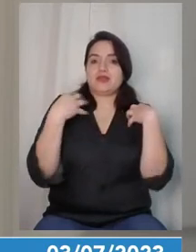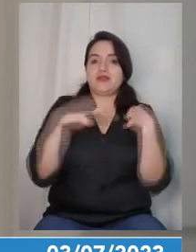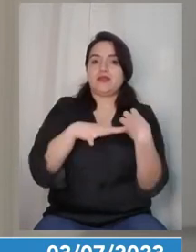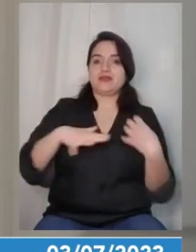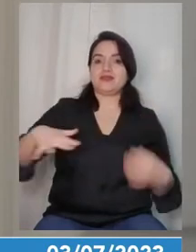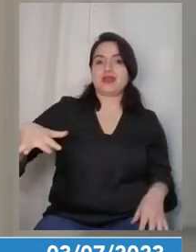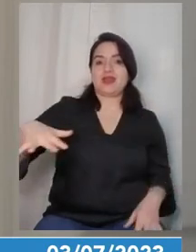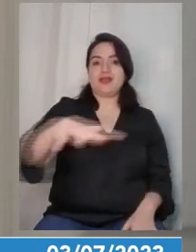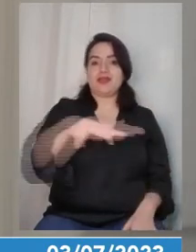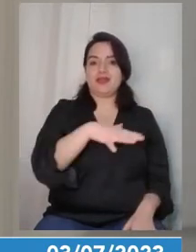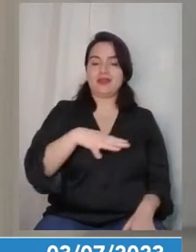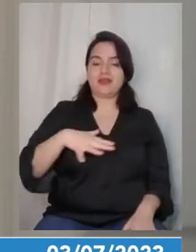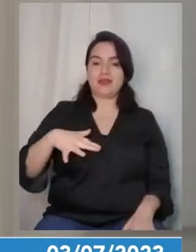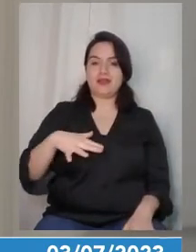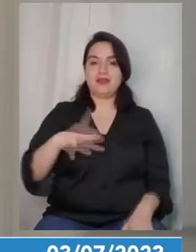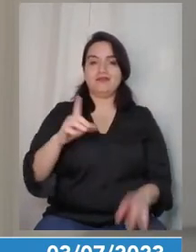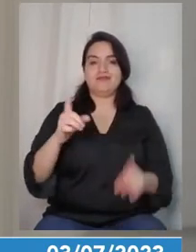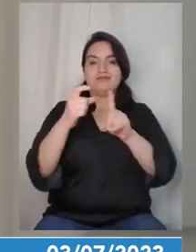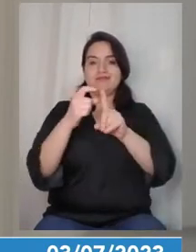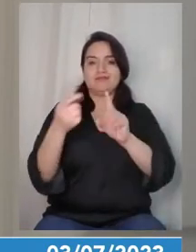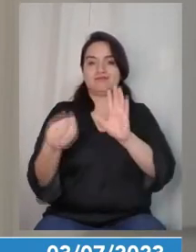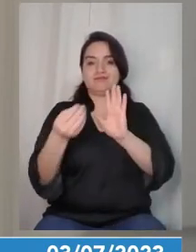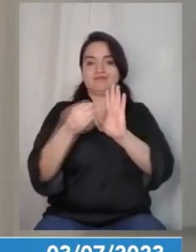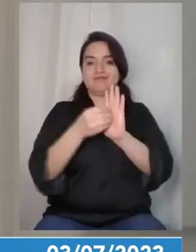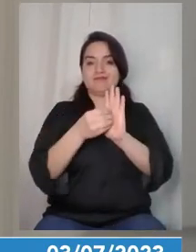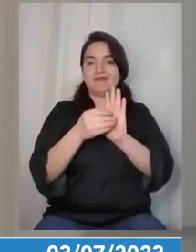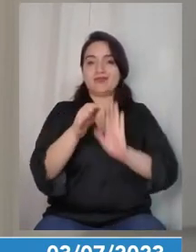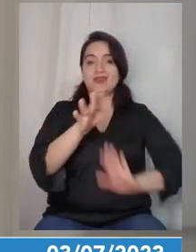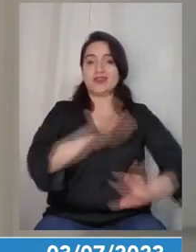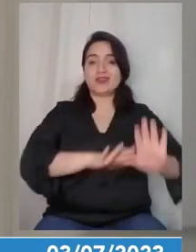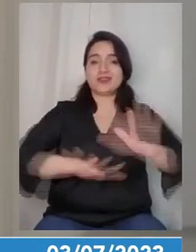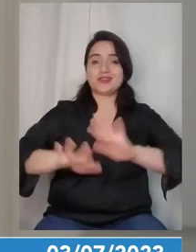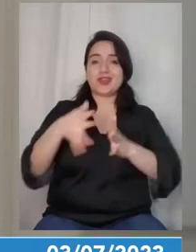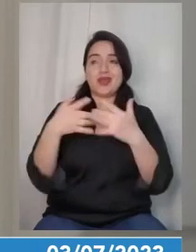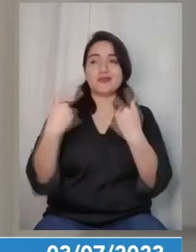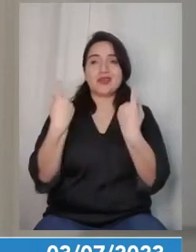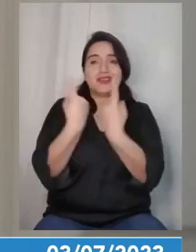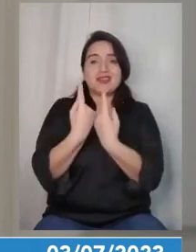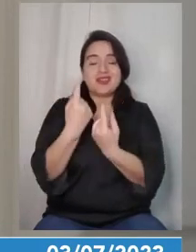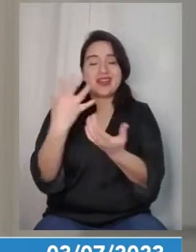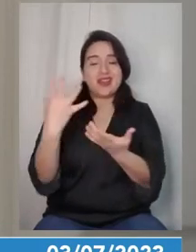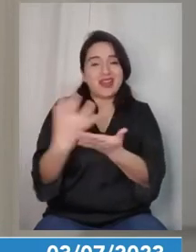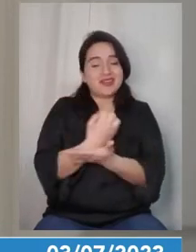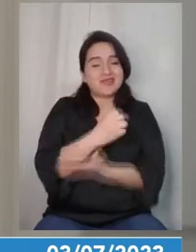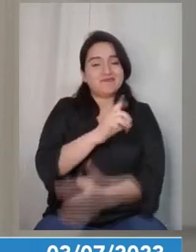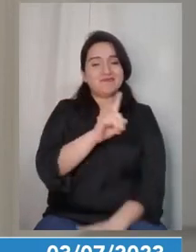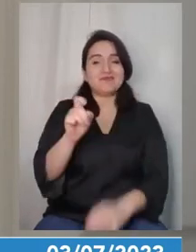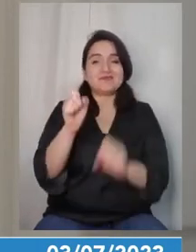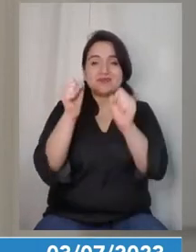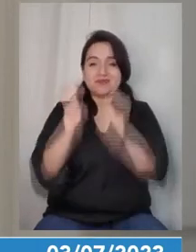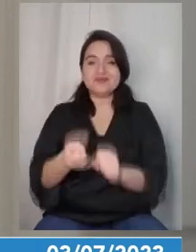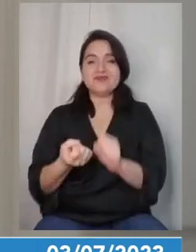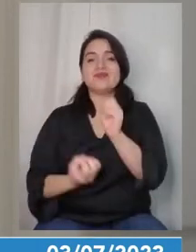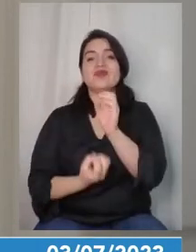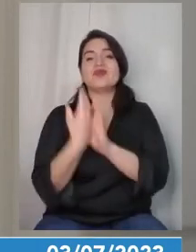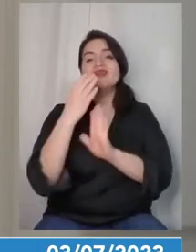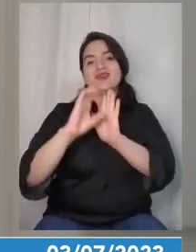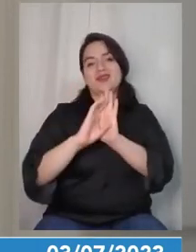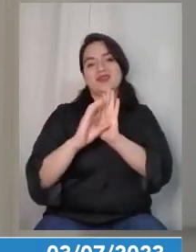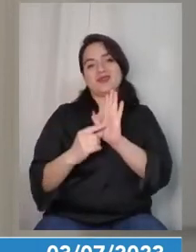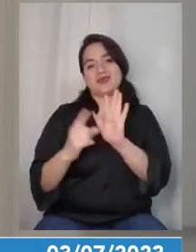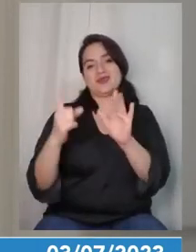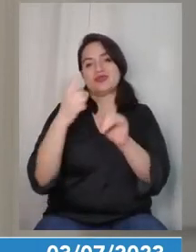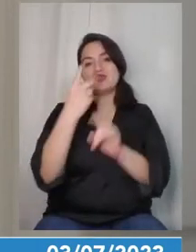eficaz para la protección ambiental, podría innovar, ¿no es cierto?, esta Constitución y tener dos tipos de